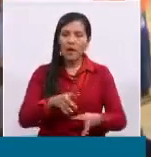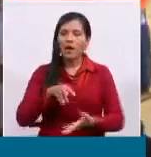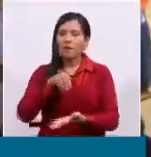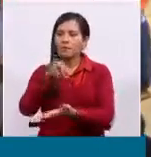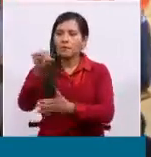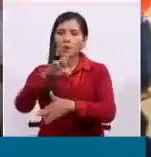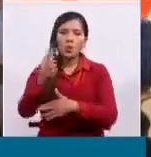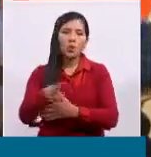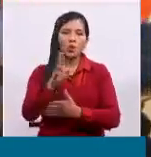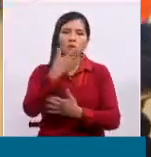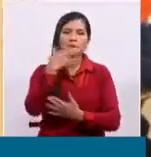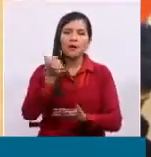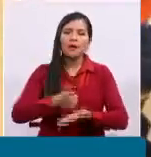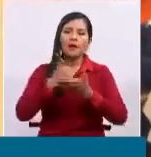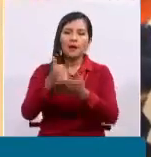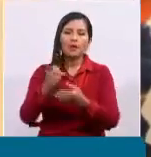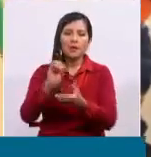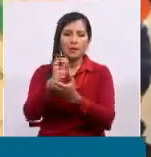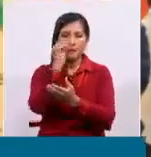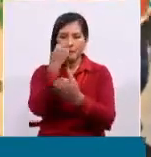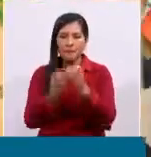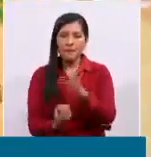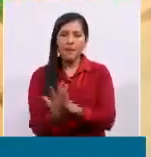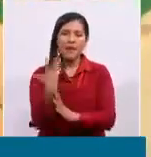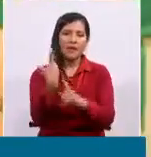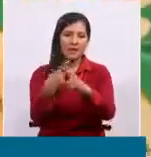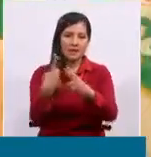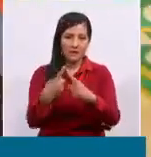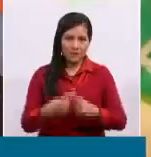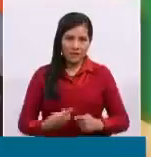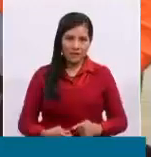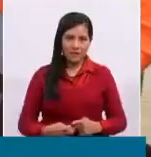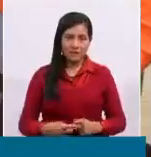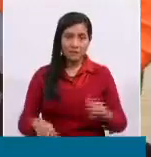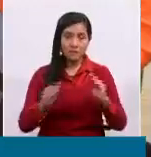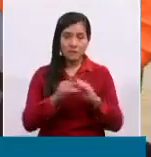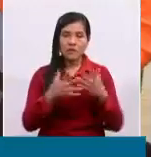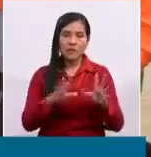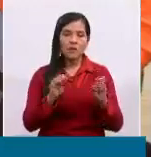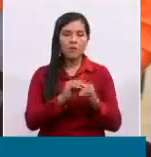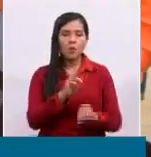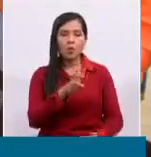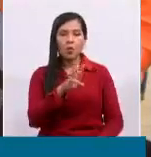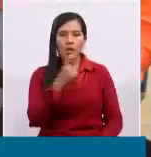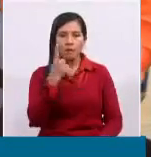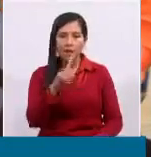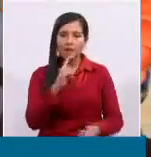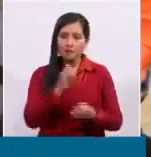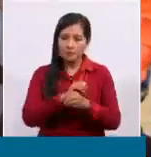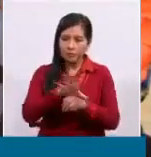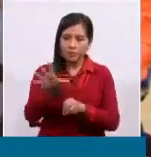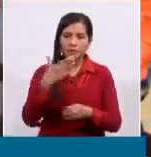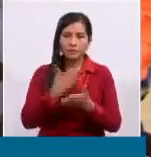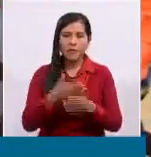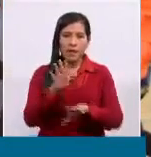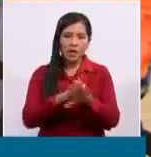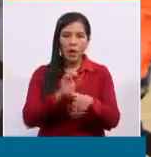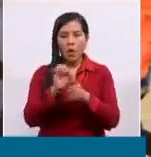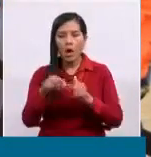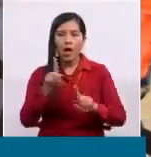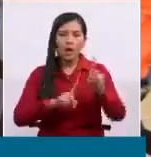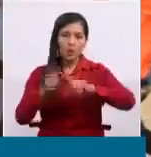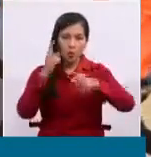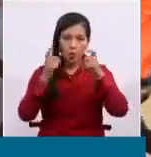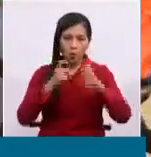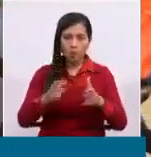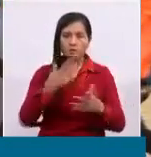cultivos. Y el segundo producto que vamos a obtener con esta planta es la urea de liberación lenta o la urea de liberación controlada, la cual es prácticamente